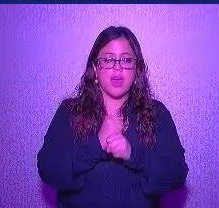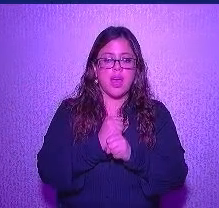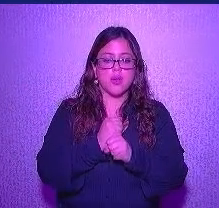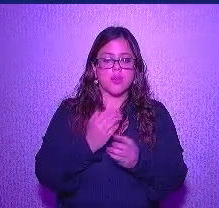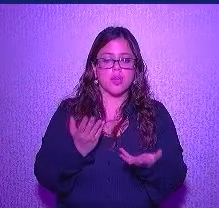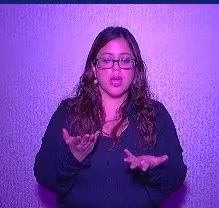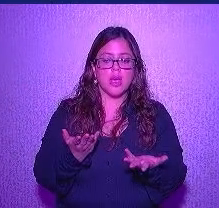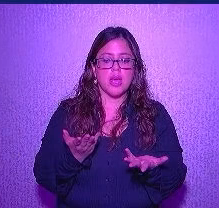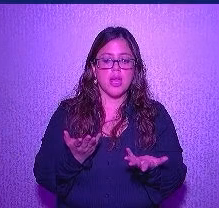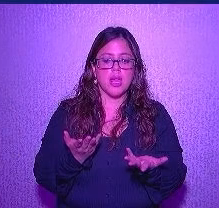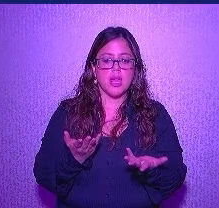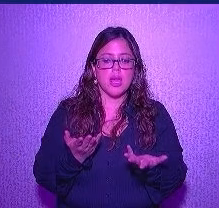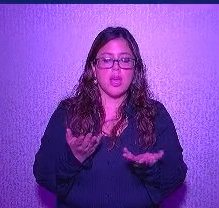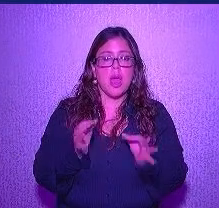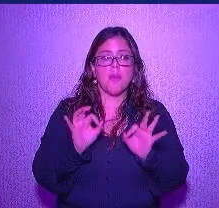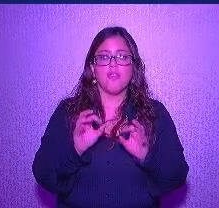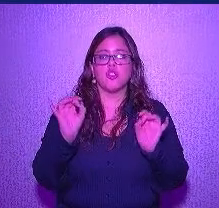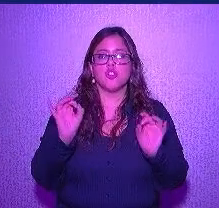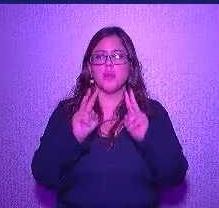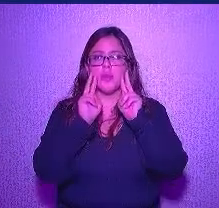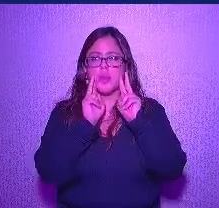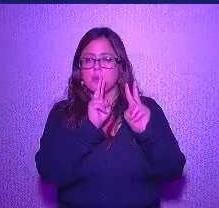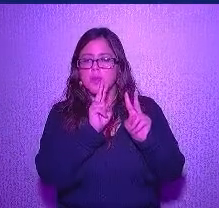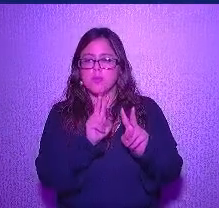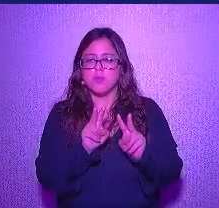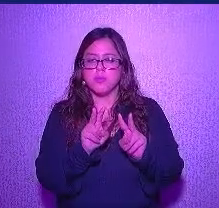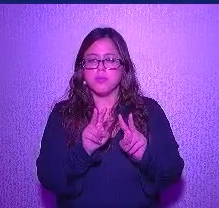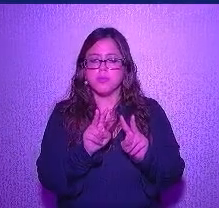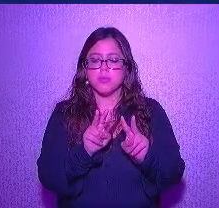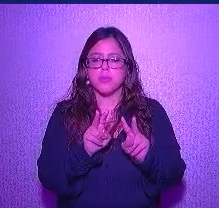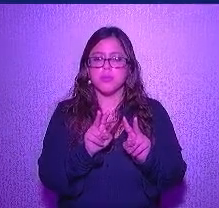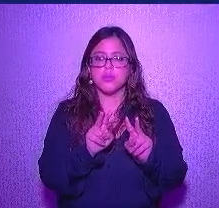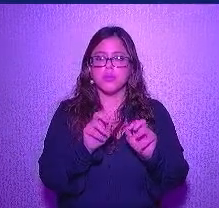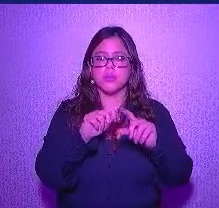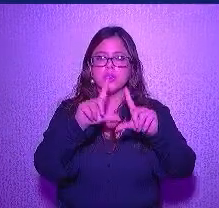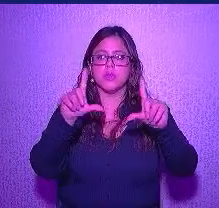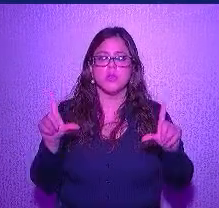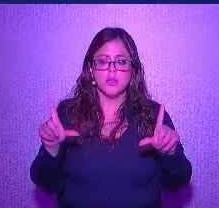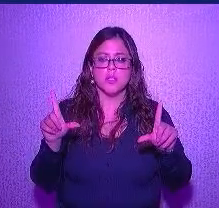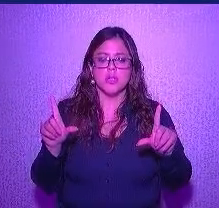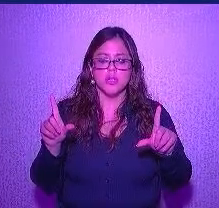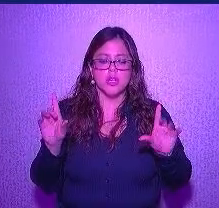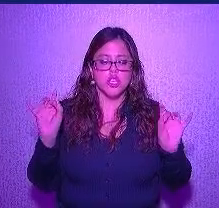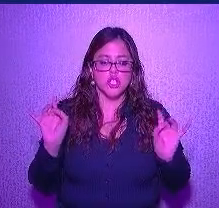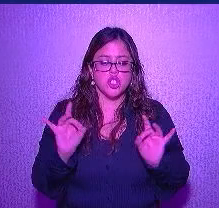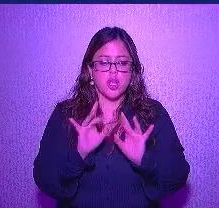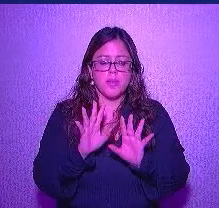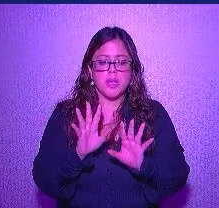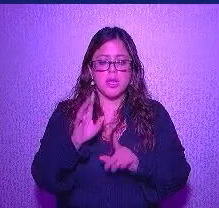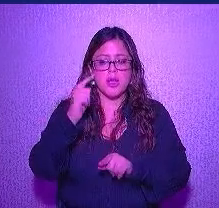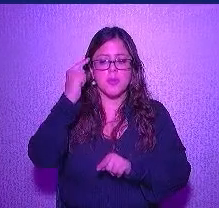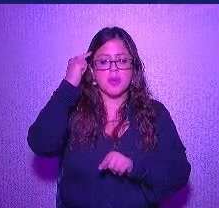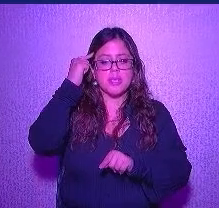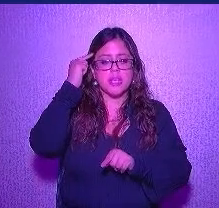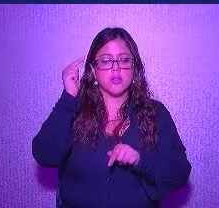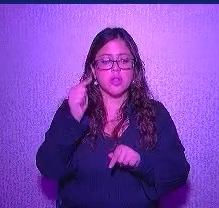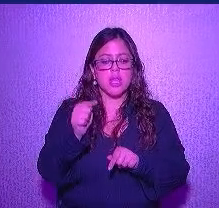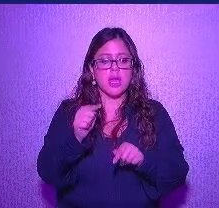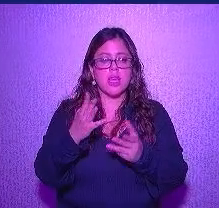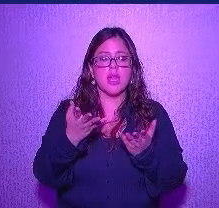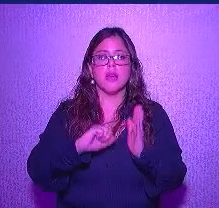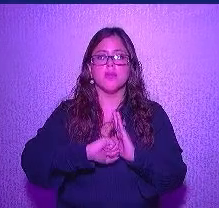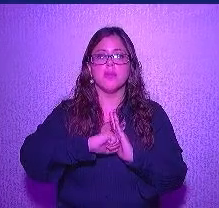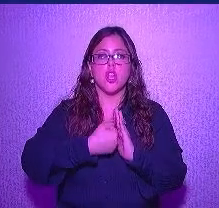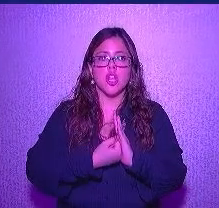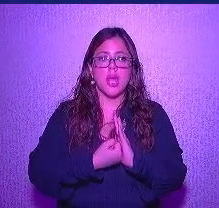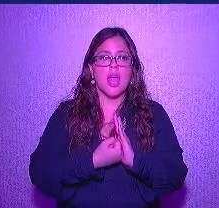podía dar Un paso atrás y ver las detecciones sucediendo mirar una pantalla y simplemente tener la perspectiva de que ataques son bloqueados y